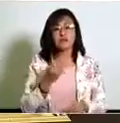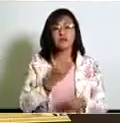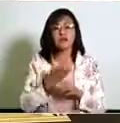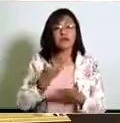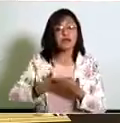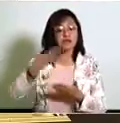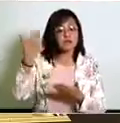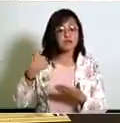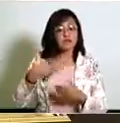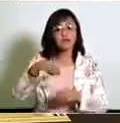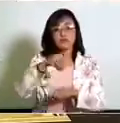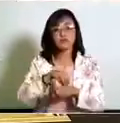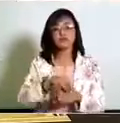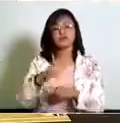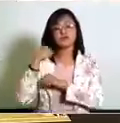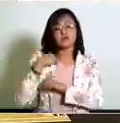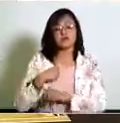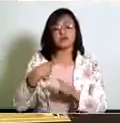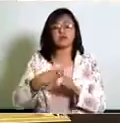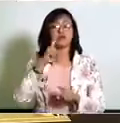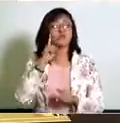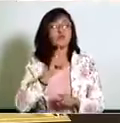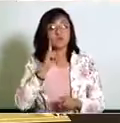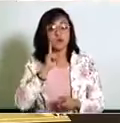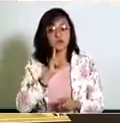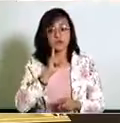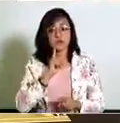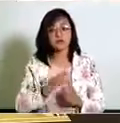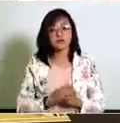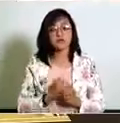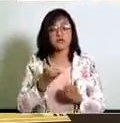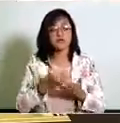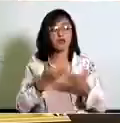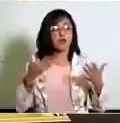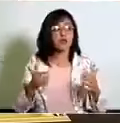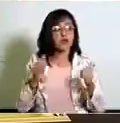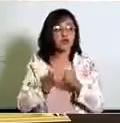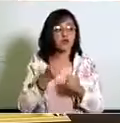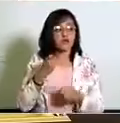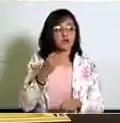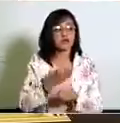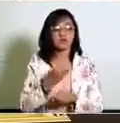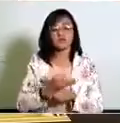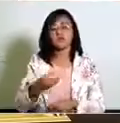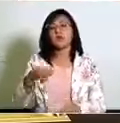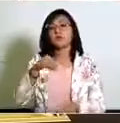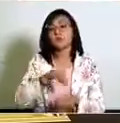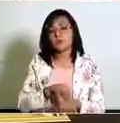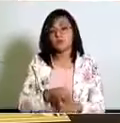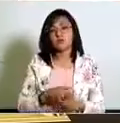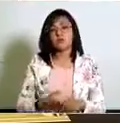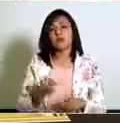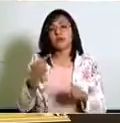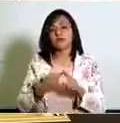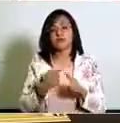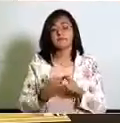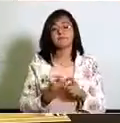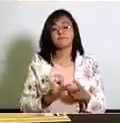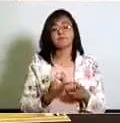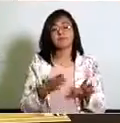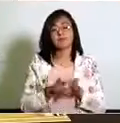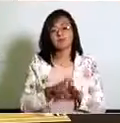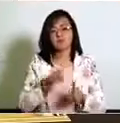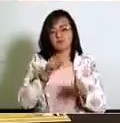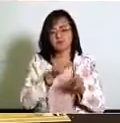anterior designación corrió a cargo de una mujer y que ya con eso estaba satisfecho el criterio